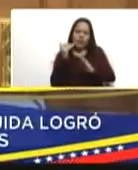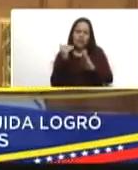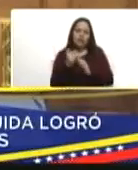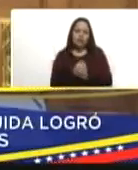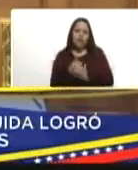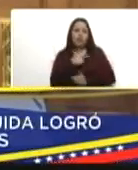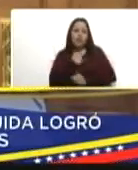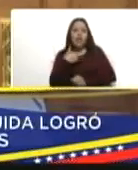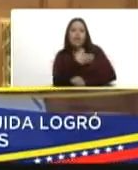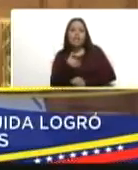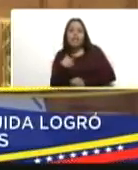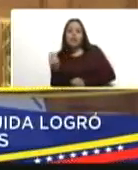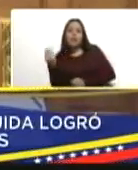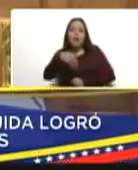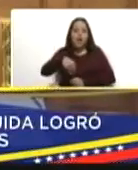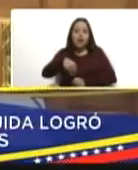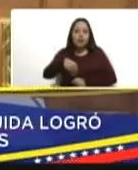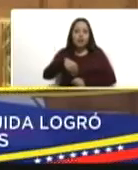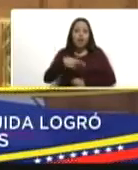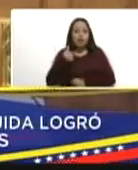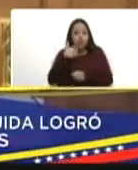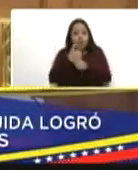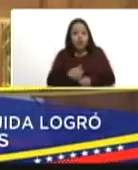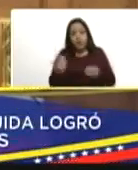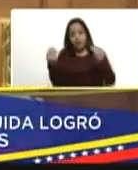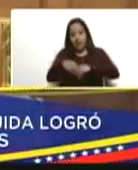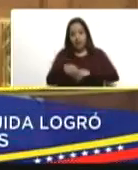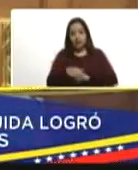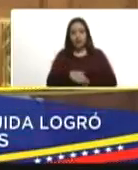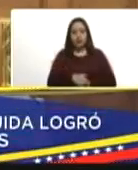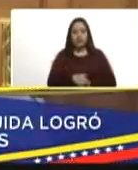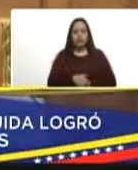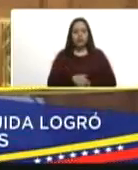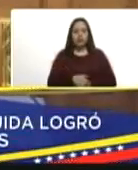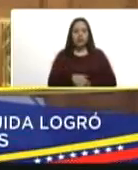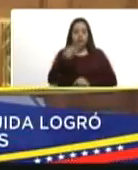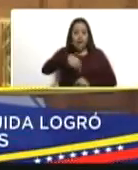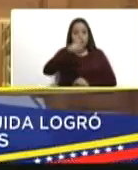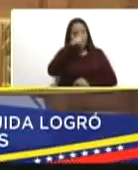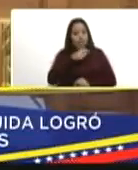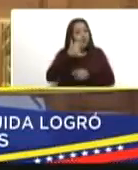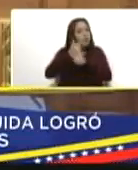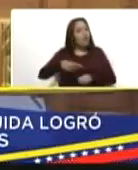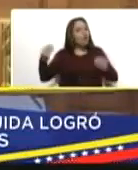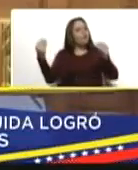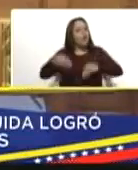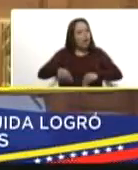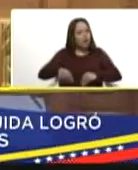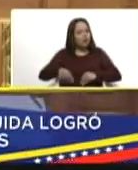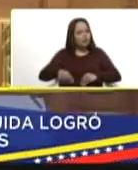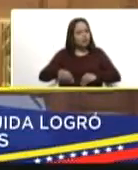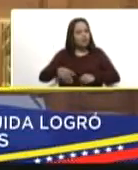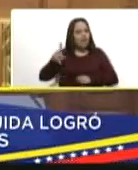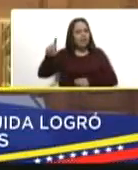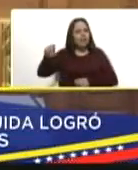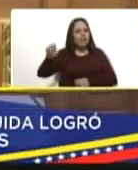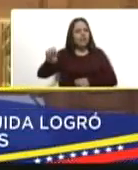yo quería más yo aspiraba más Y este año aspiro mucho más tellechea